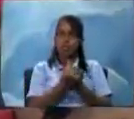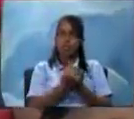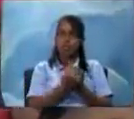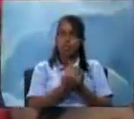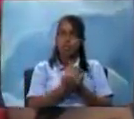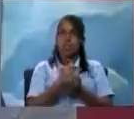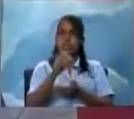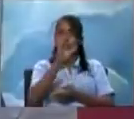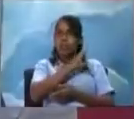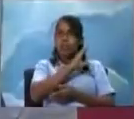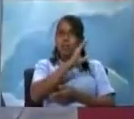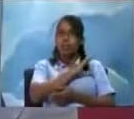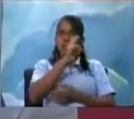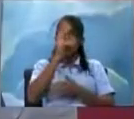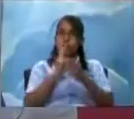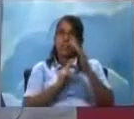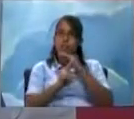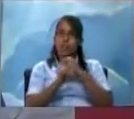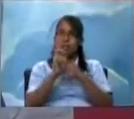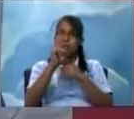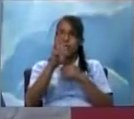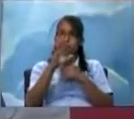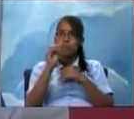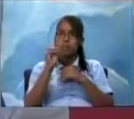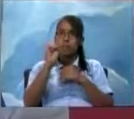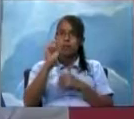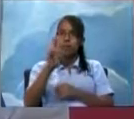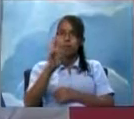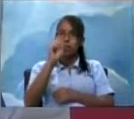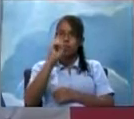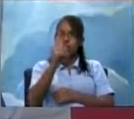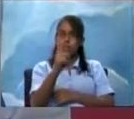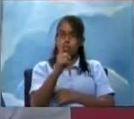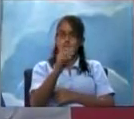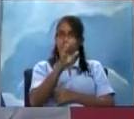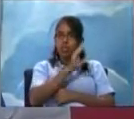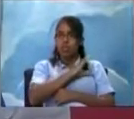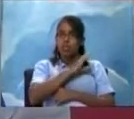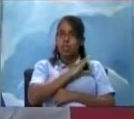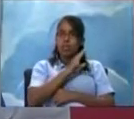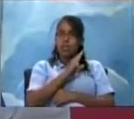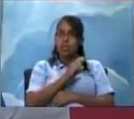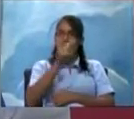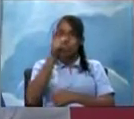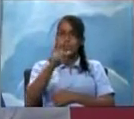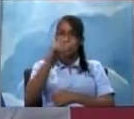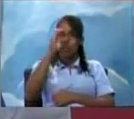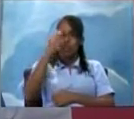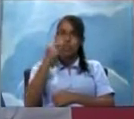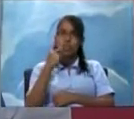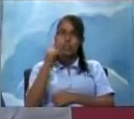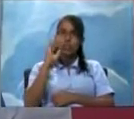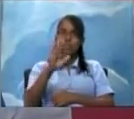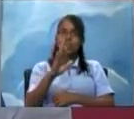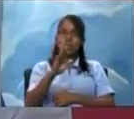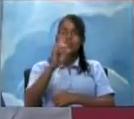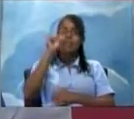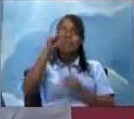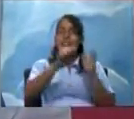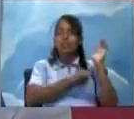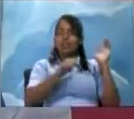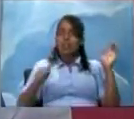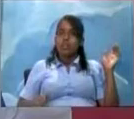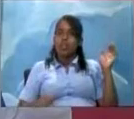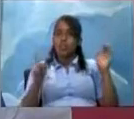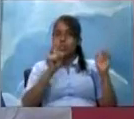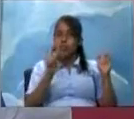Gloria a Dios. Me corresponde el versículo 20 y 21. Alabado sea Dios. Dice así: y si el